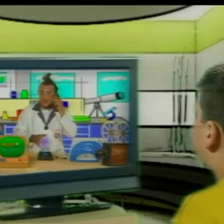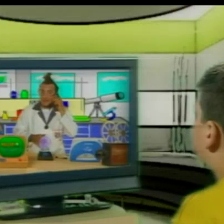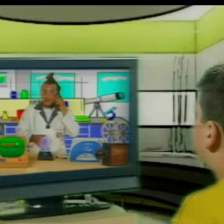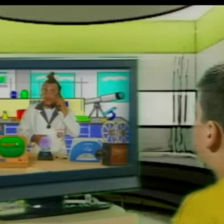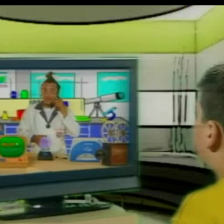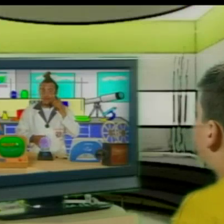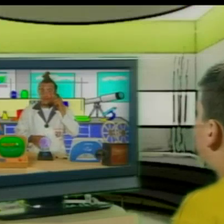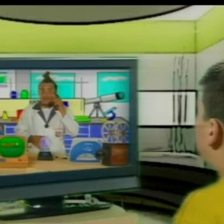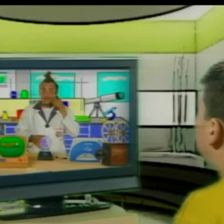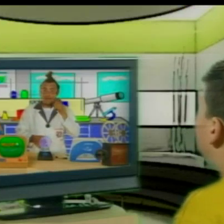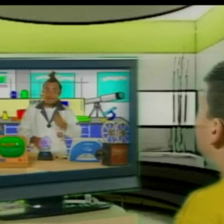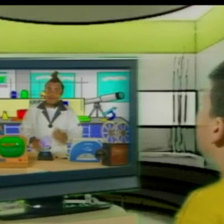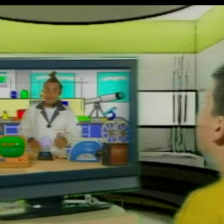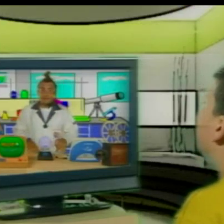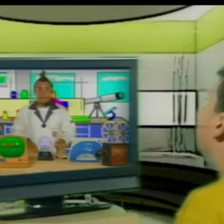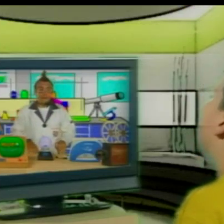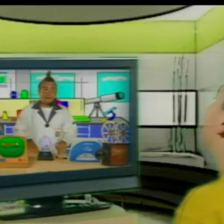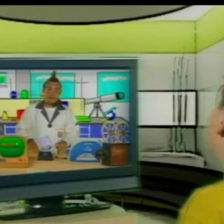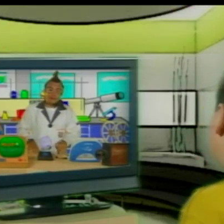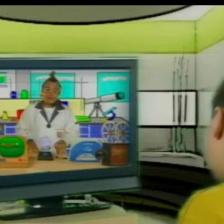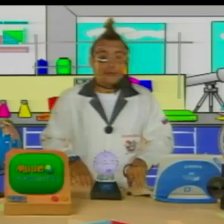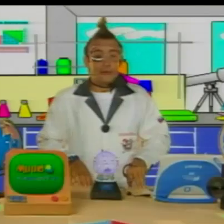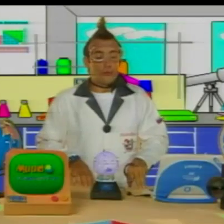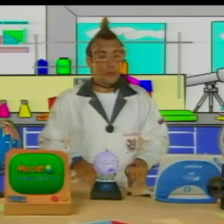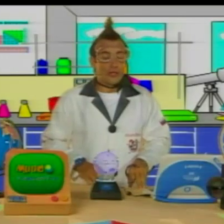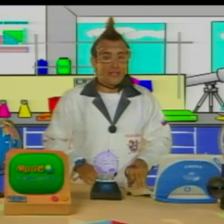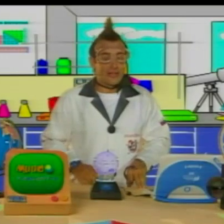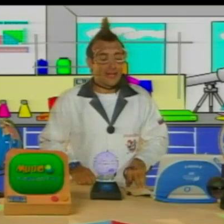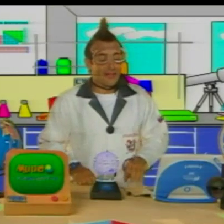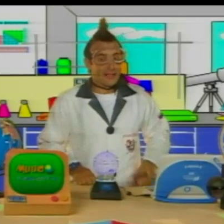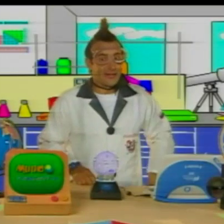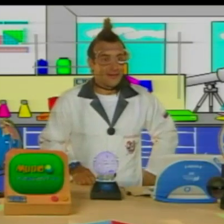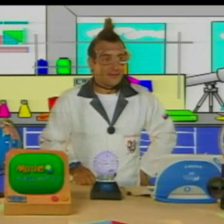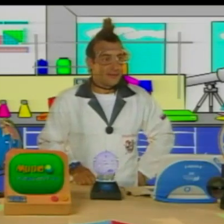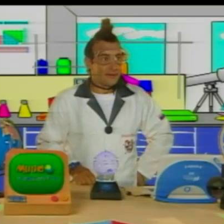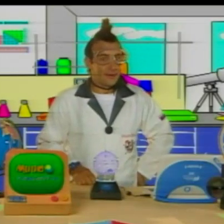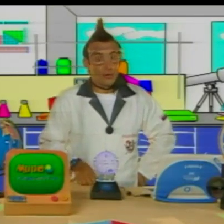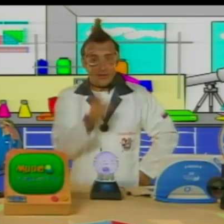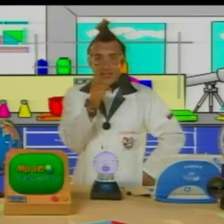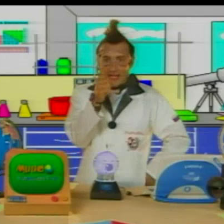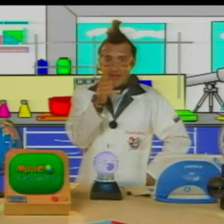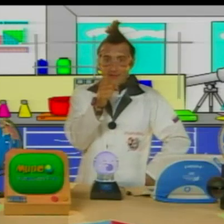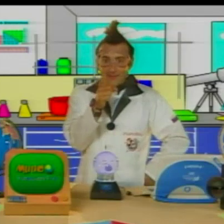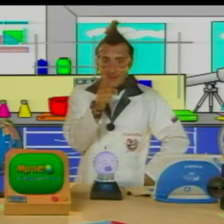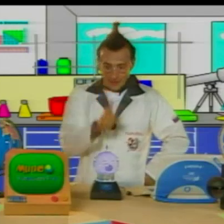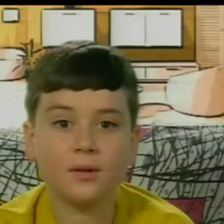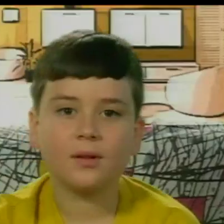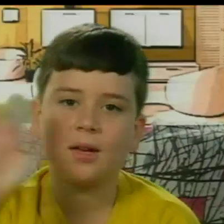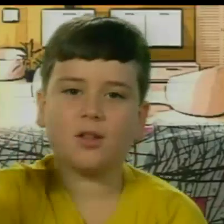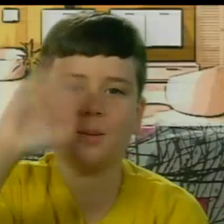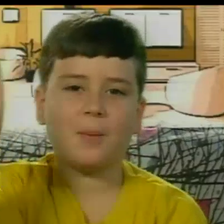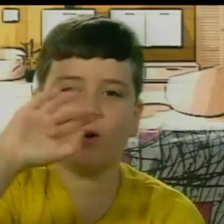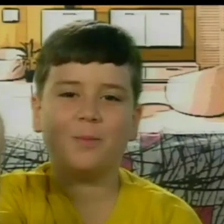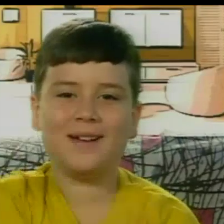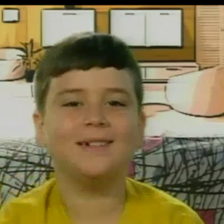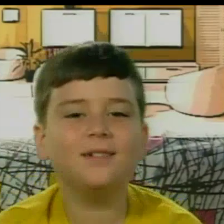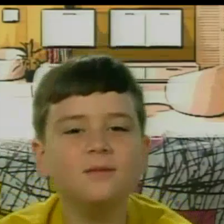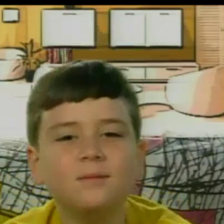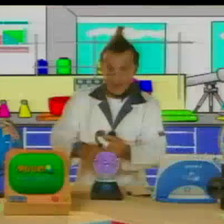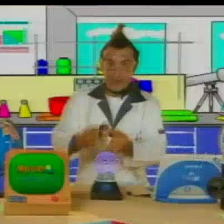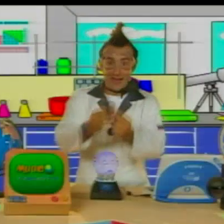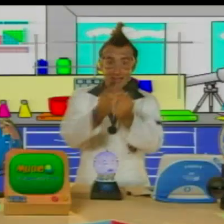al invento. ¿Me lo prometes? Lo intentaré, Daniel. Lo intentaré. Adiós, papá